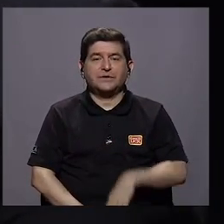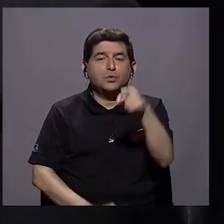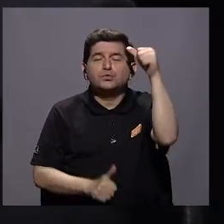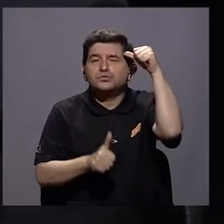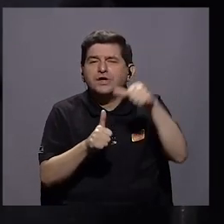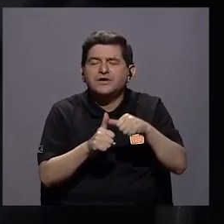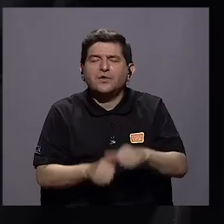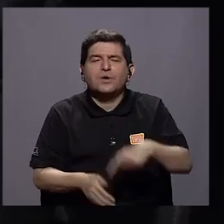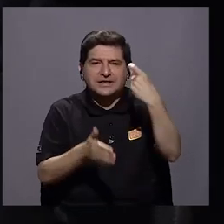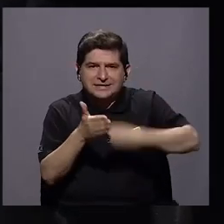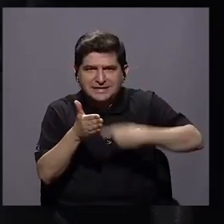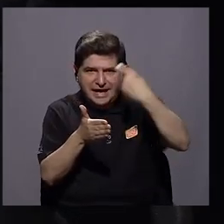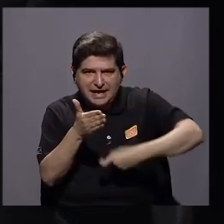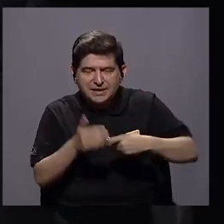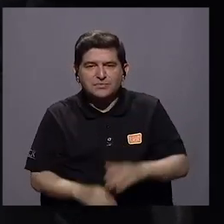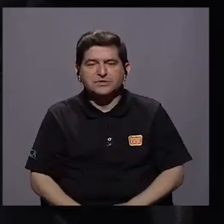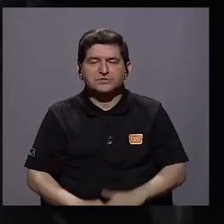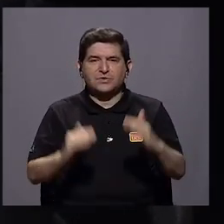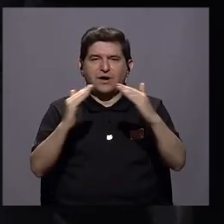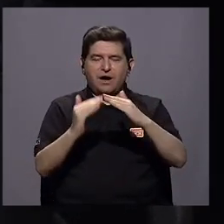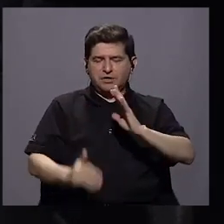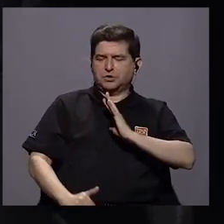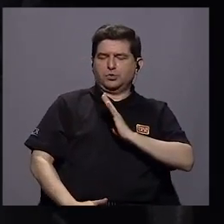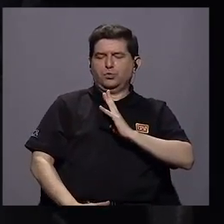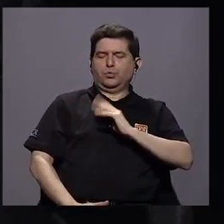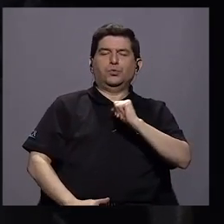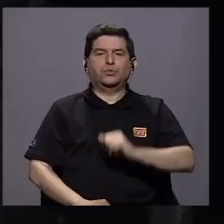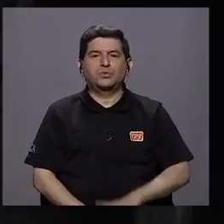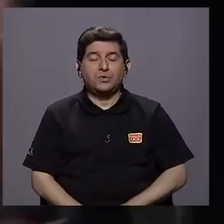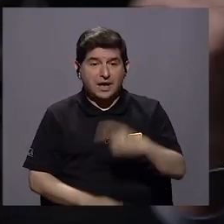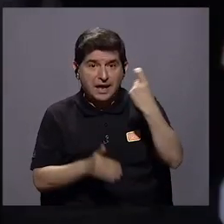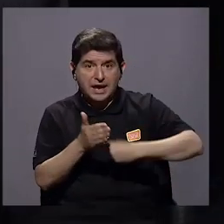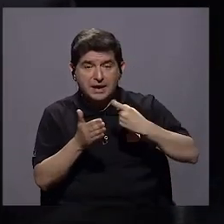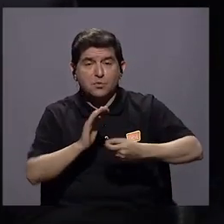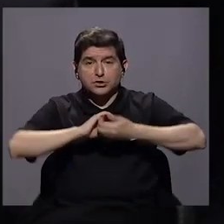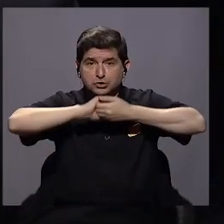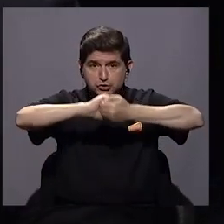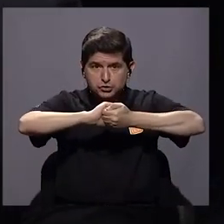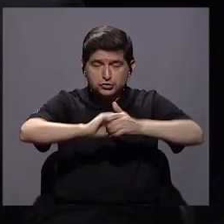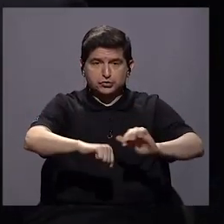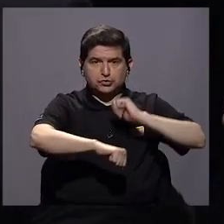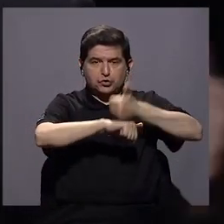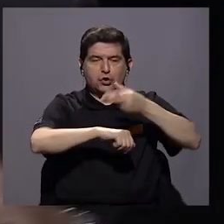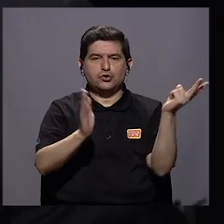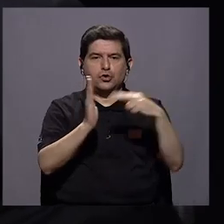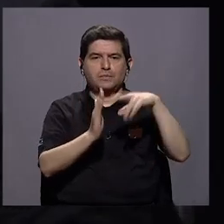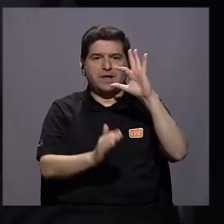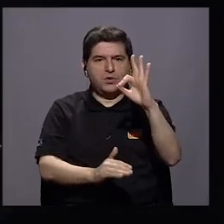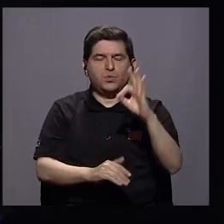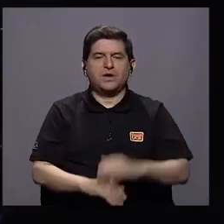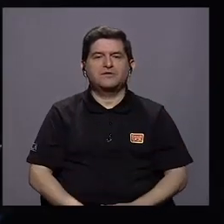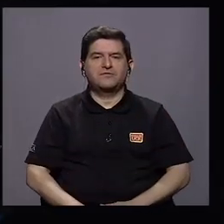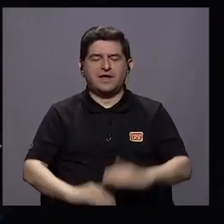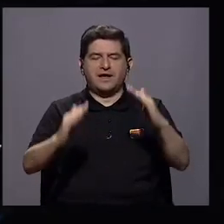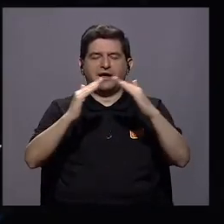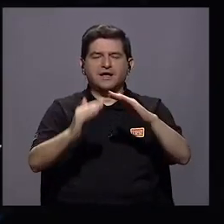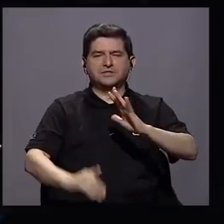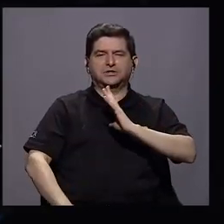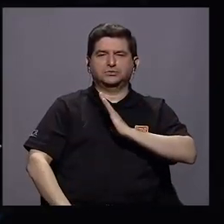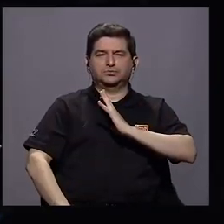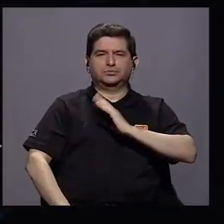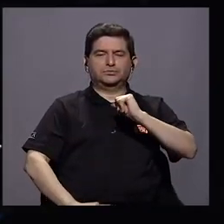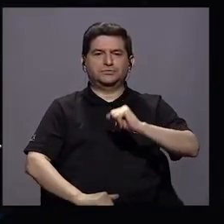¿Usted recuerda el impuesto a las casas de lujo? Es un impuesto solidario que se puso en el 2009 para las casas de lujo.